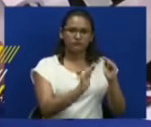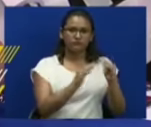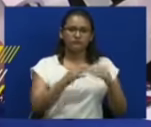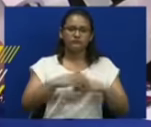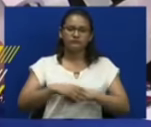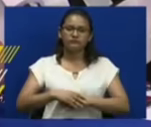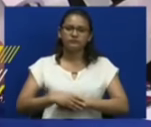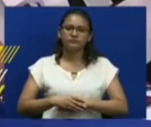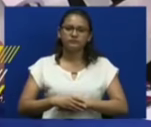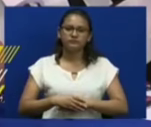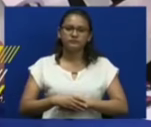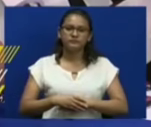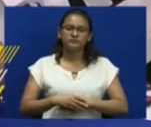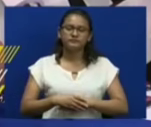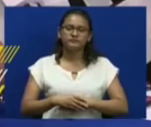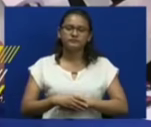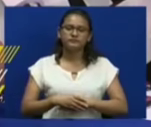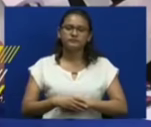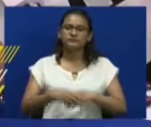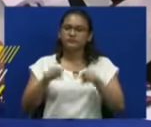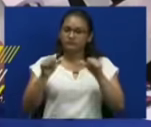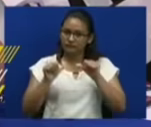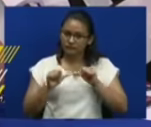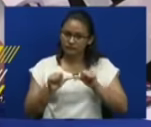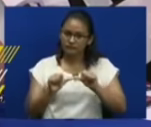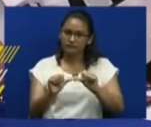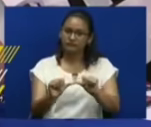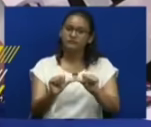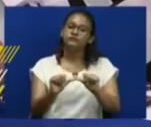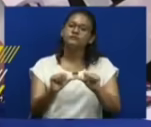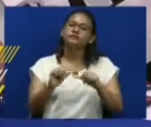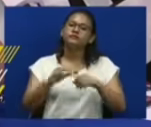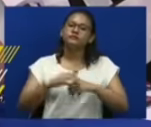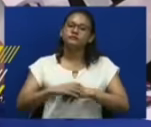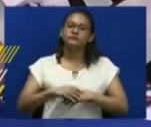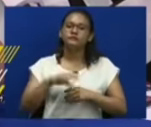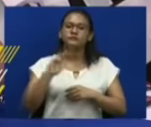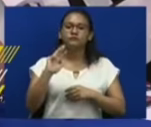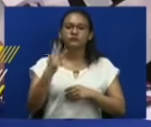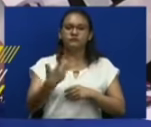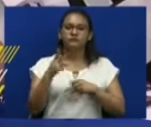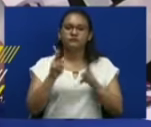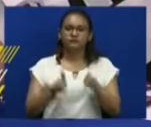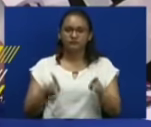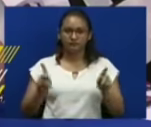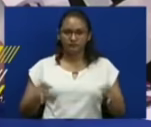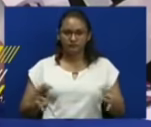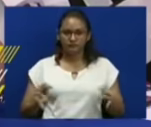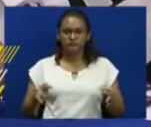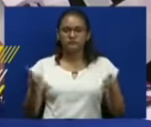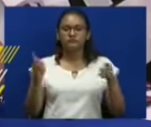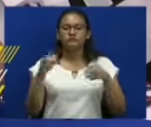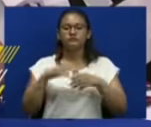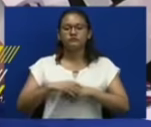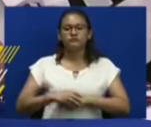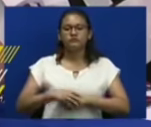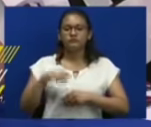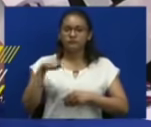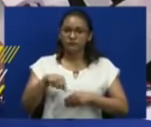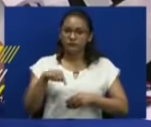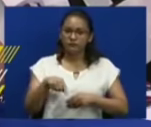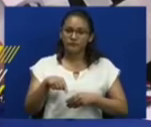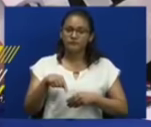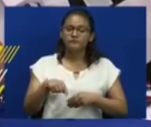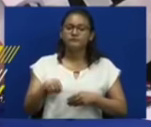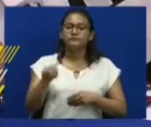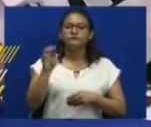domiciliar quedan por tanto nueve personas a las que se suman hoy